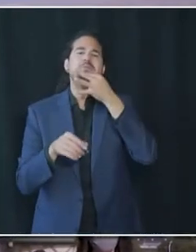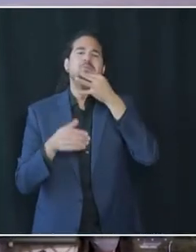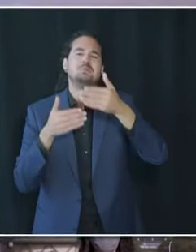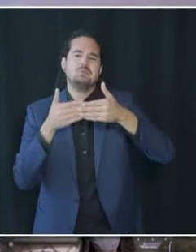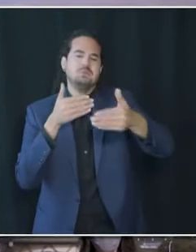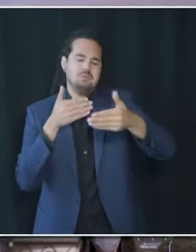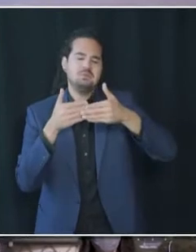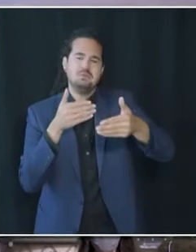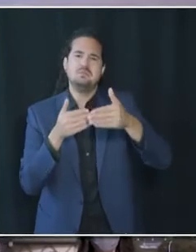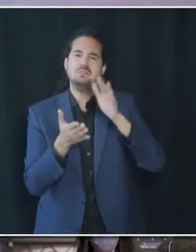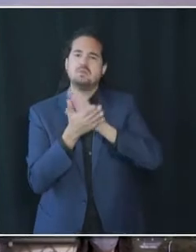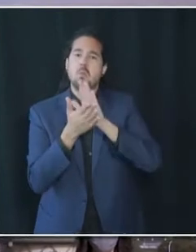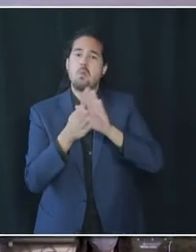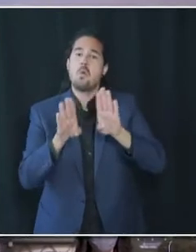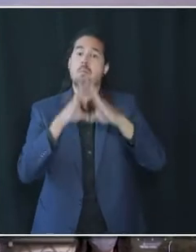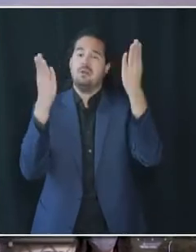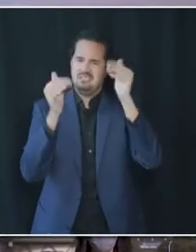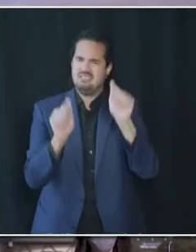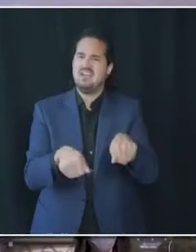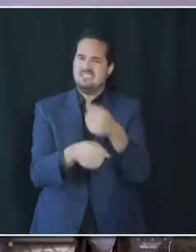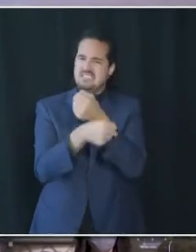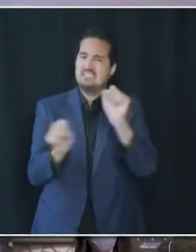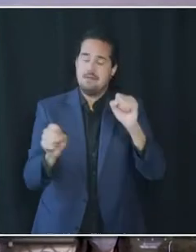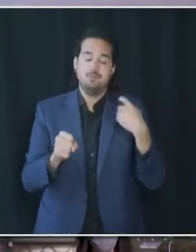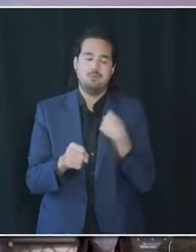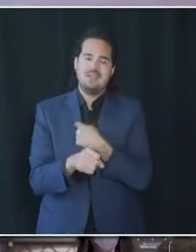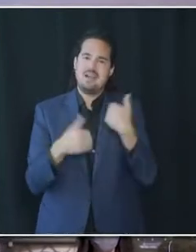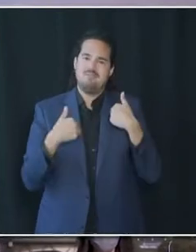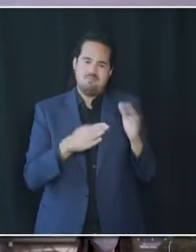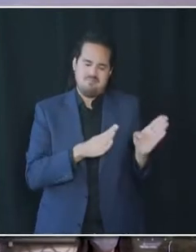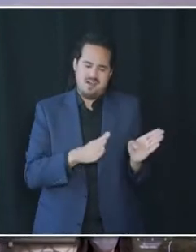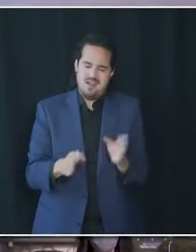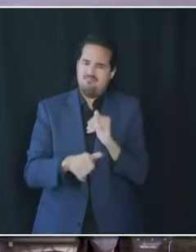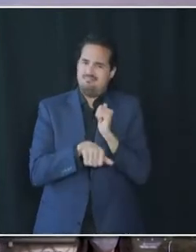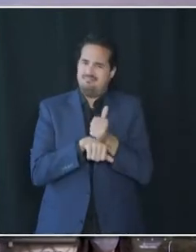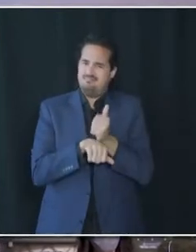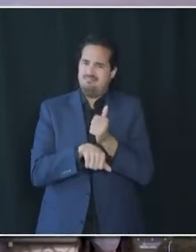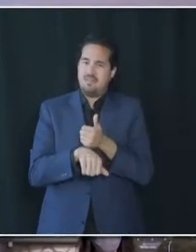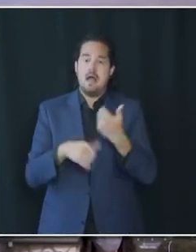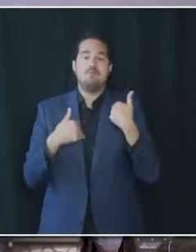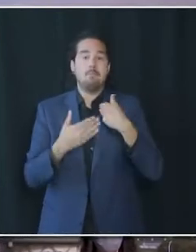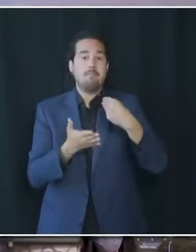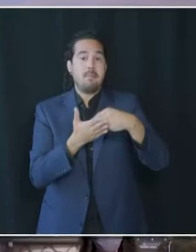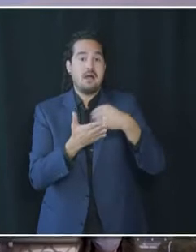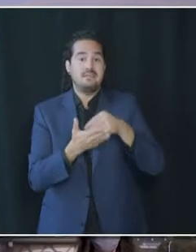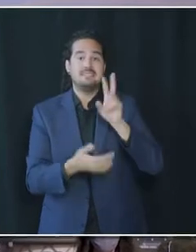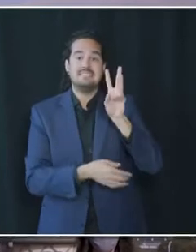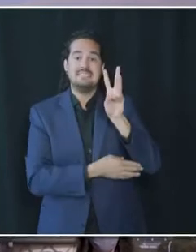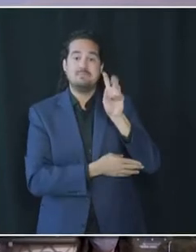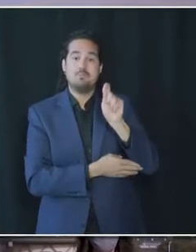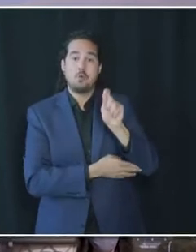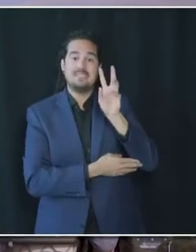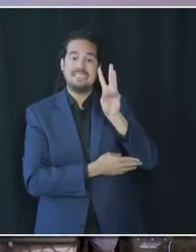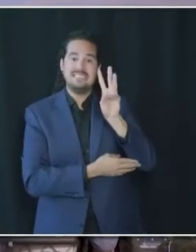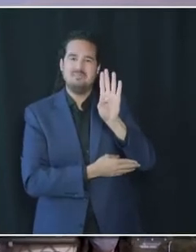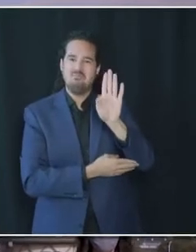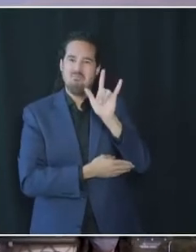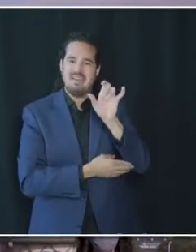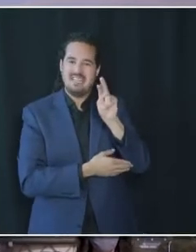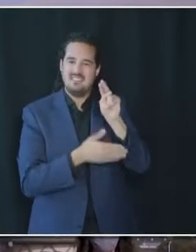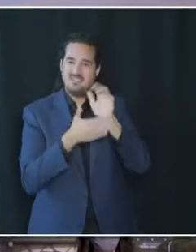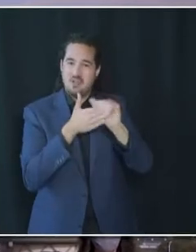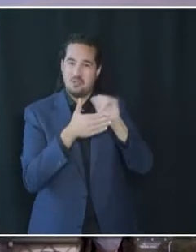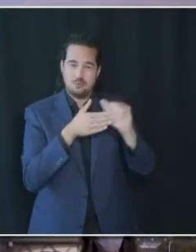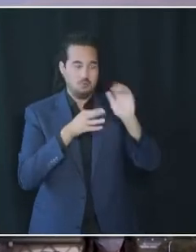sin riesgo hemos establecido un plan a la legislatura que incluye 6,6 mil millones de dólares en acción